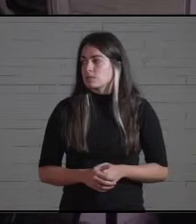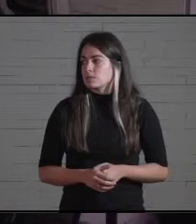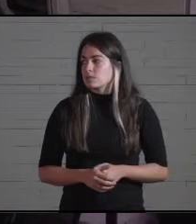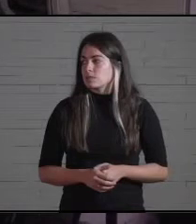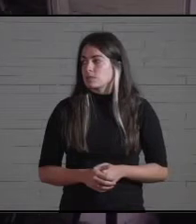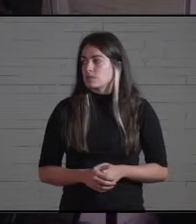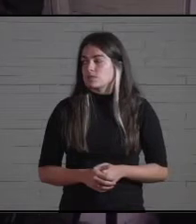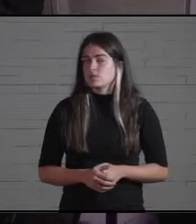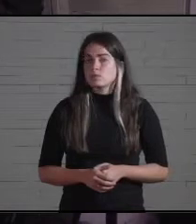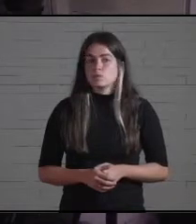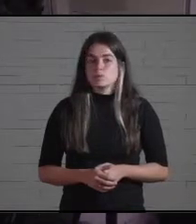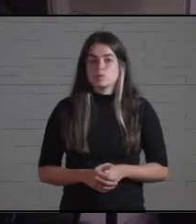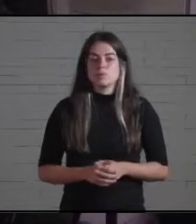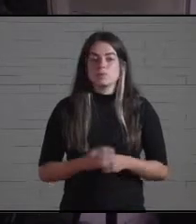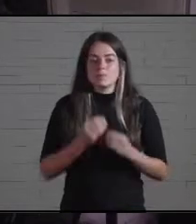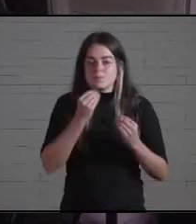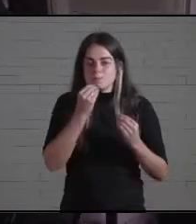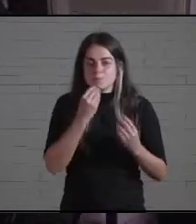Bien,